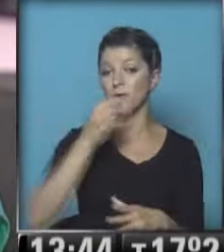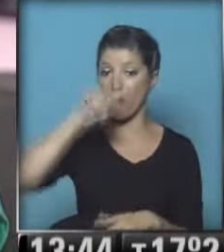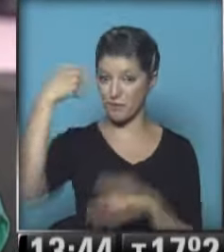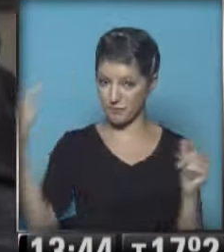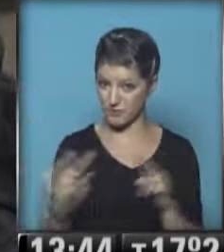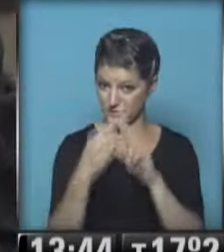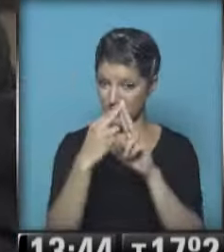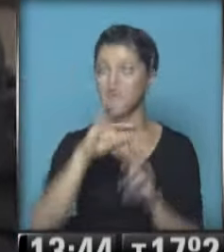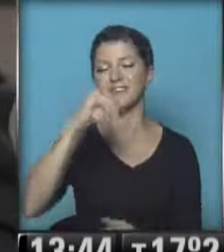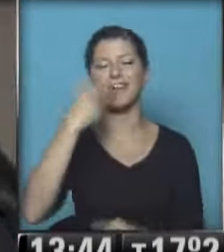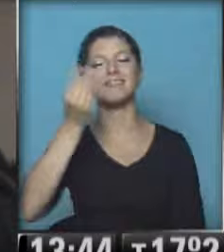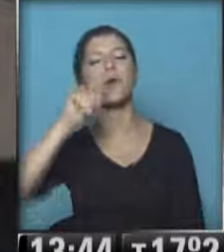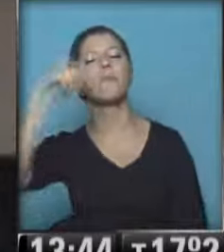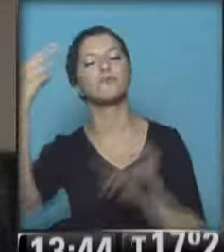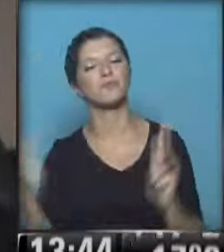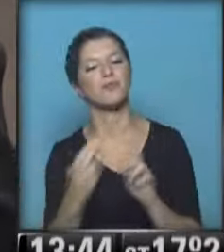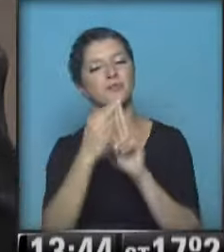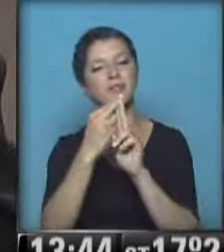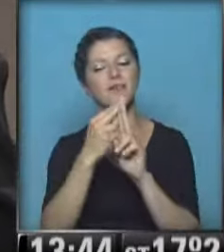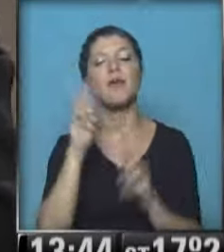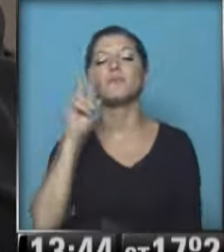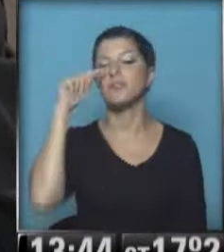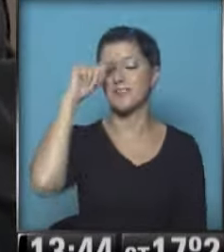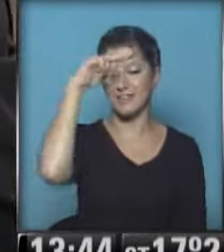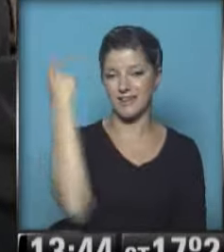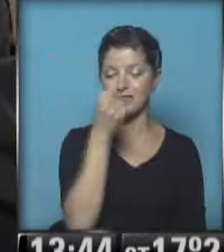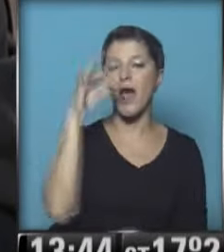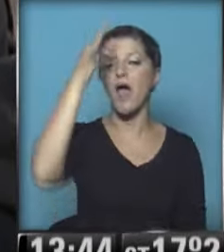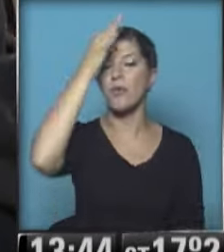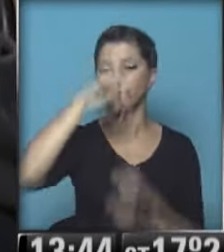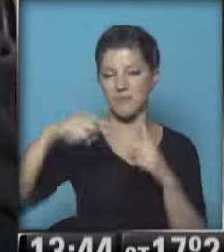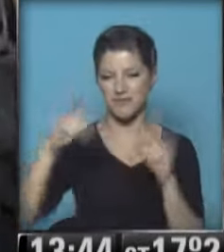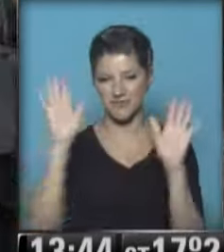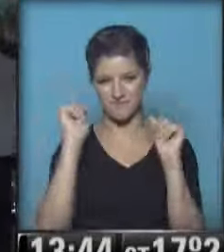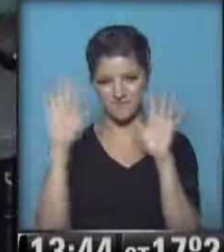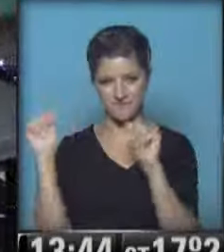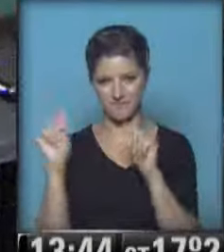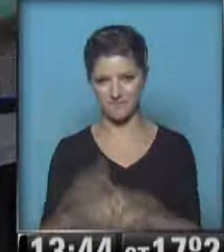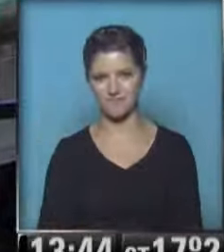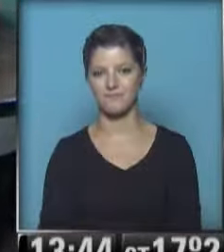sábado entonces. Nos vemos el sábado en Visión City Internacional, como siempre, a las 12:30. Hasta entonces.